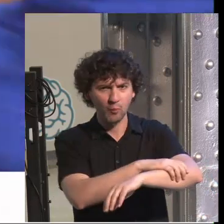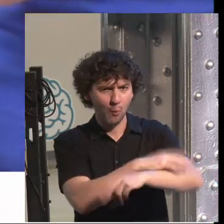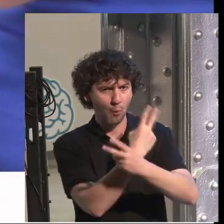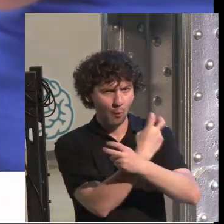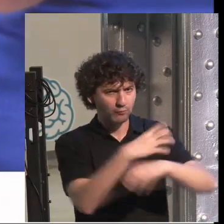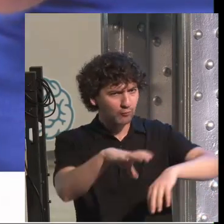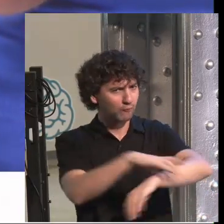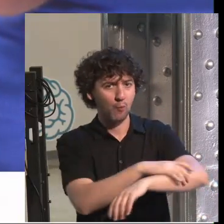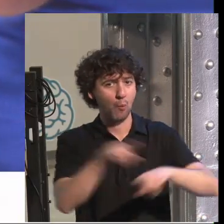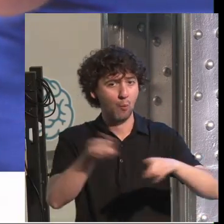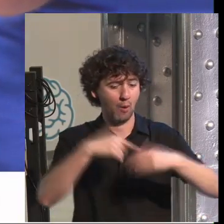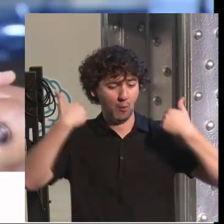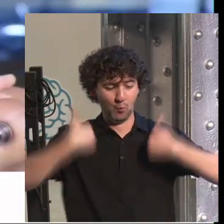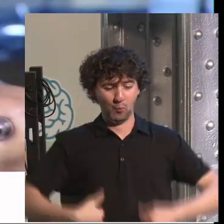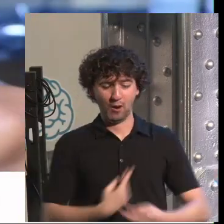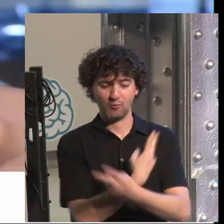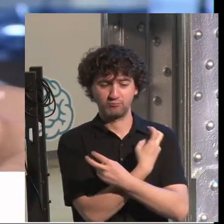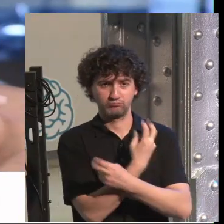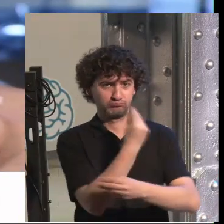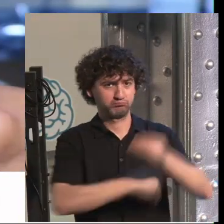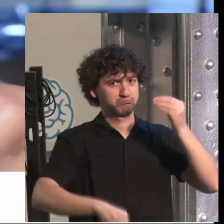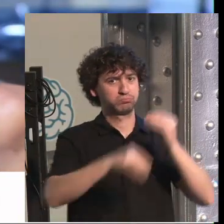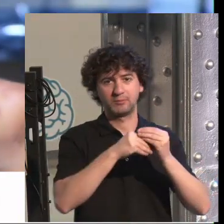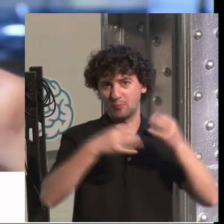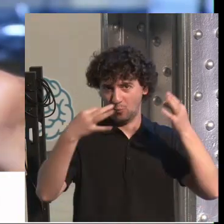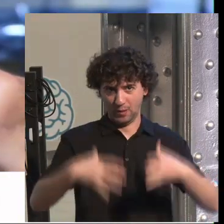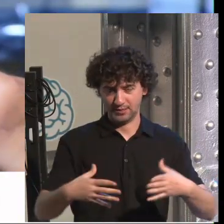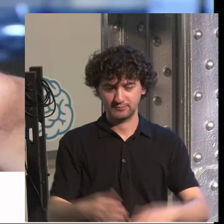como si formase parte de su esqueleto.